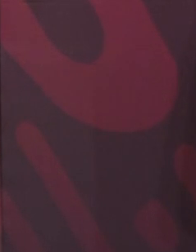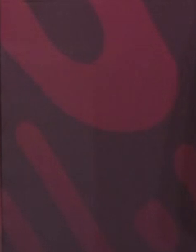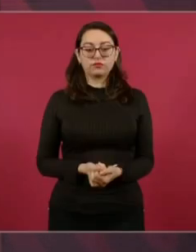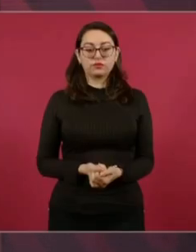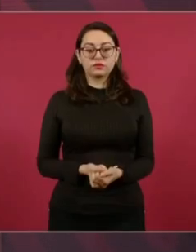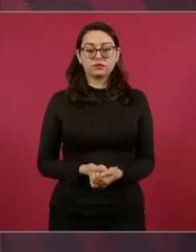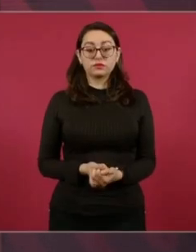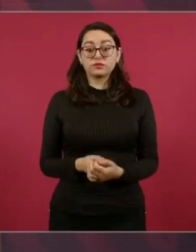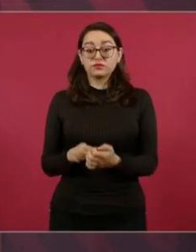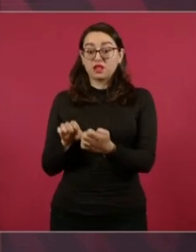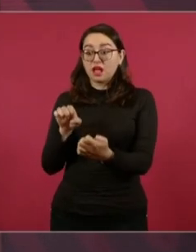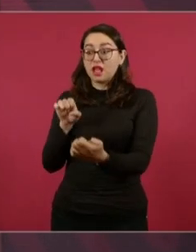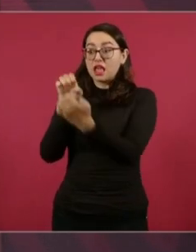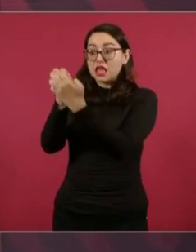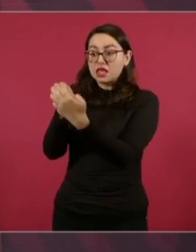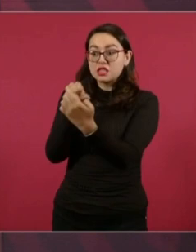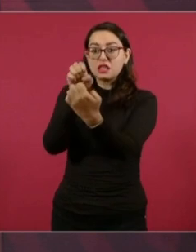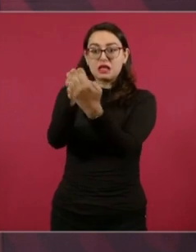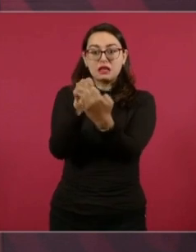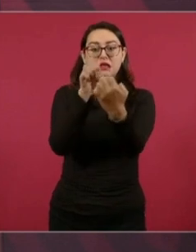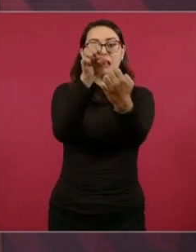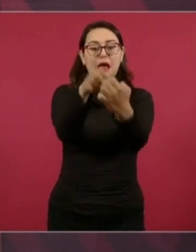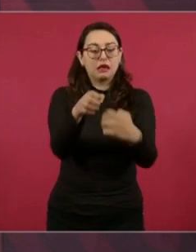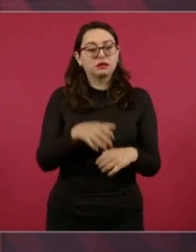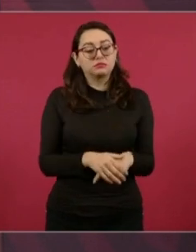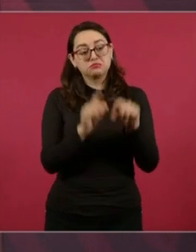la señora Beatriz, ya se inscribió